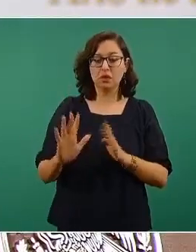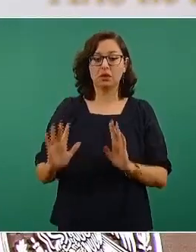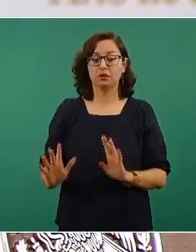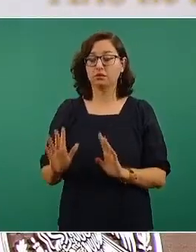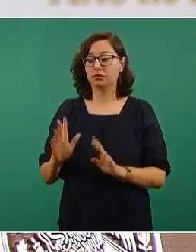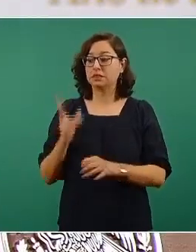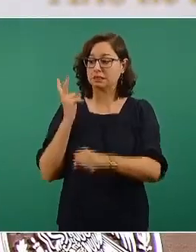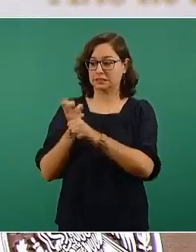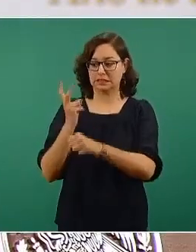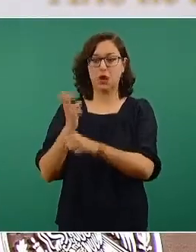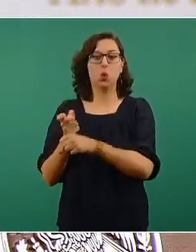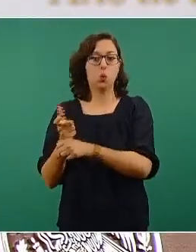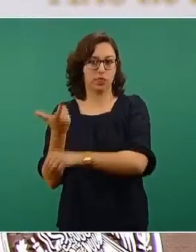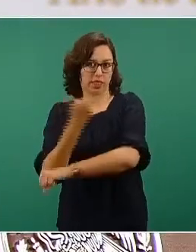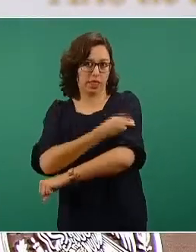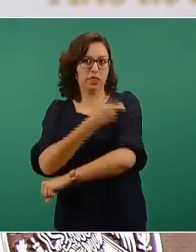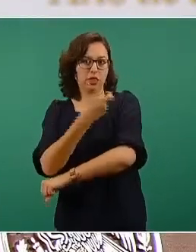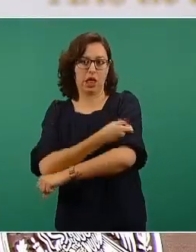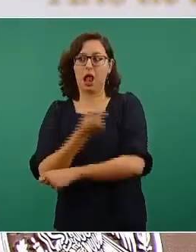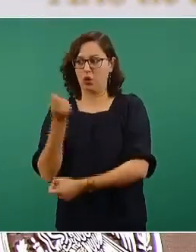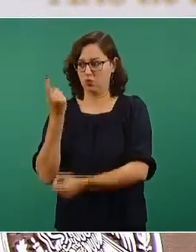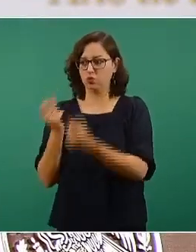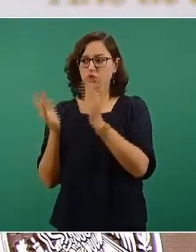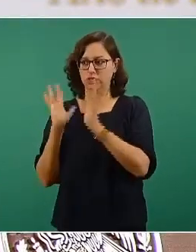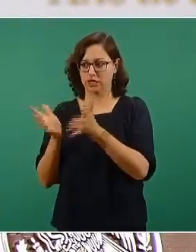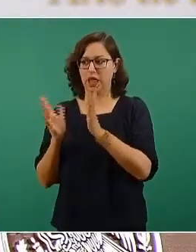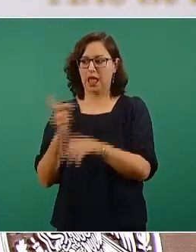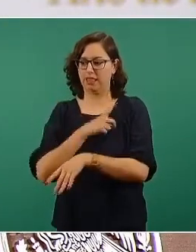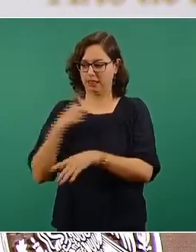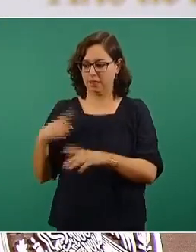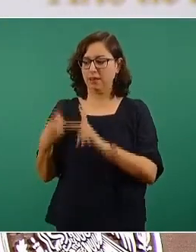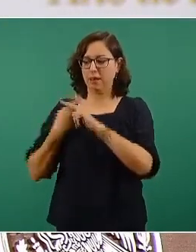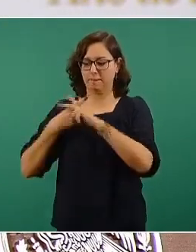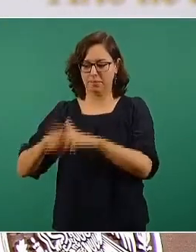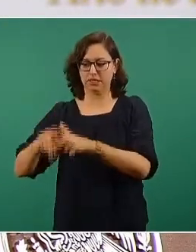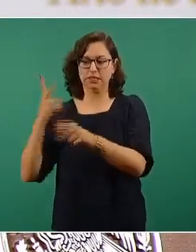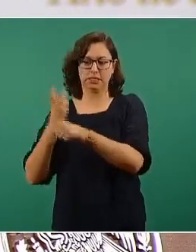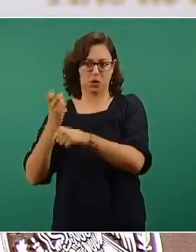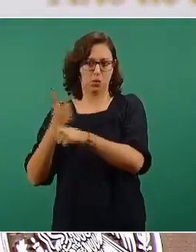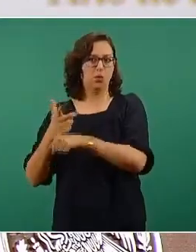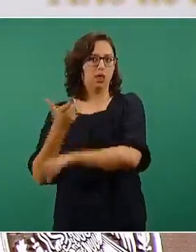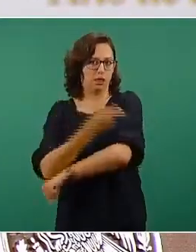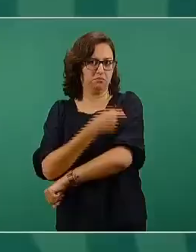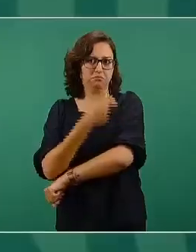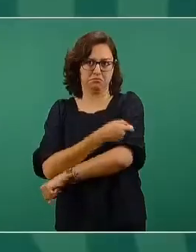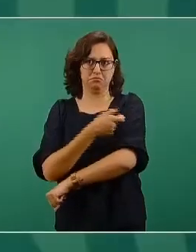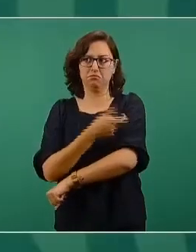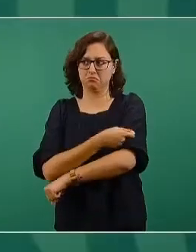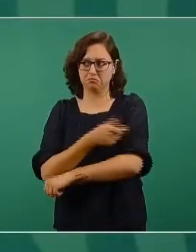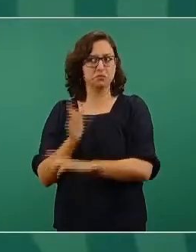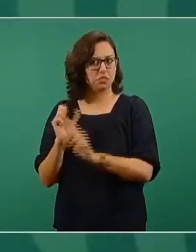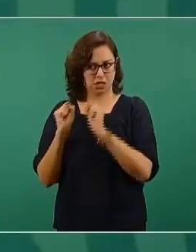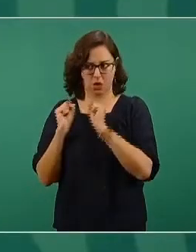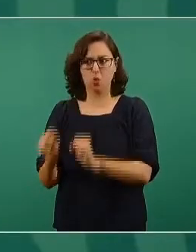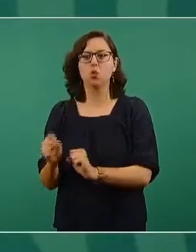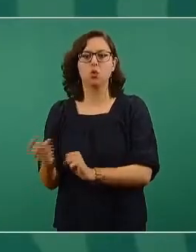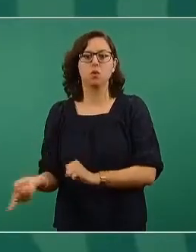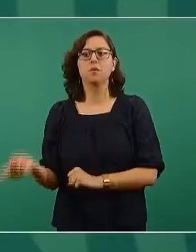porque también ya el que le corresponde segunda dosis va a tener su vacuna, y nos va a